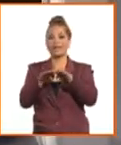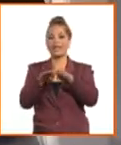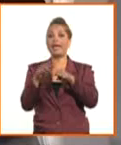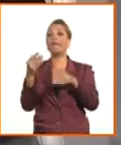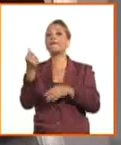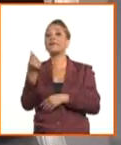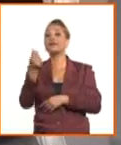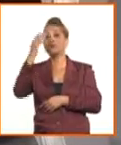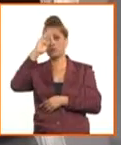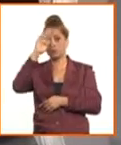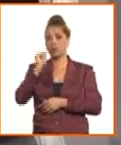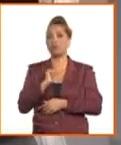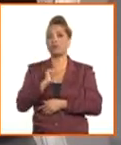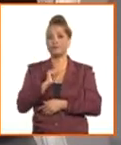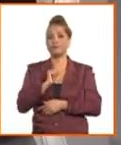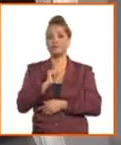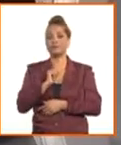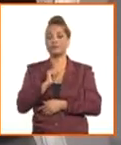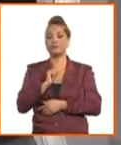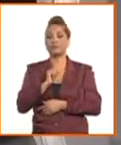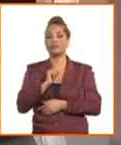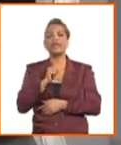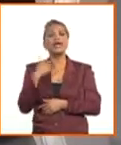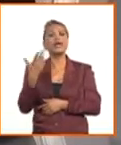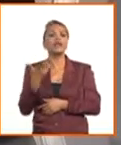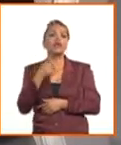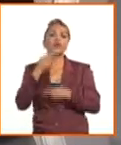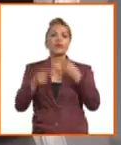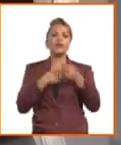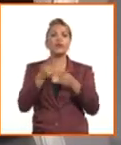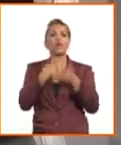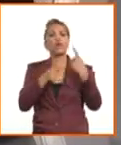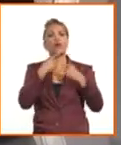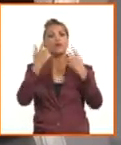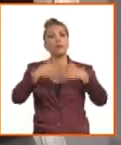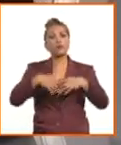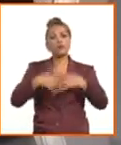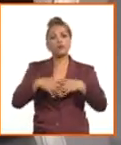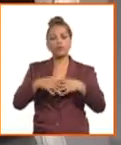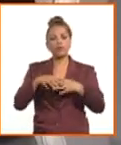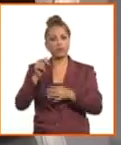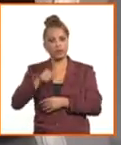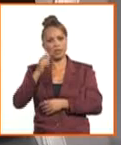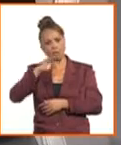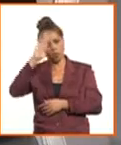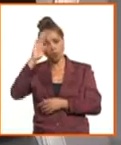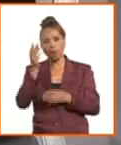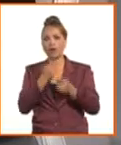actividades estratégicas, por ejemplo. Básicamente lo hicimos con algunas producciones de la manufactura, producción